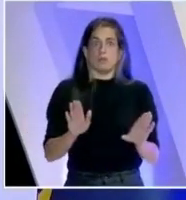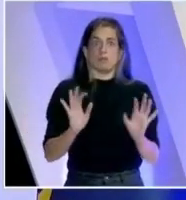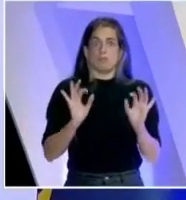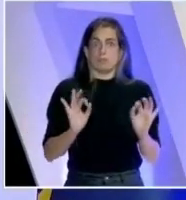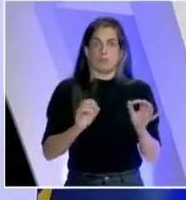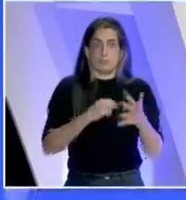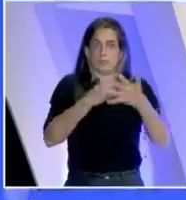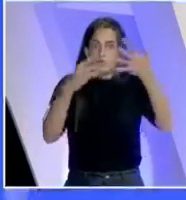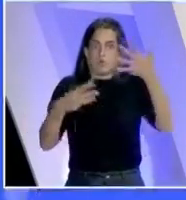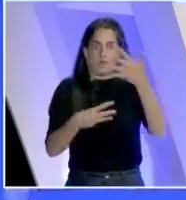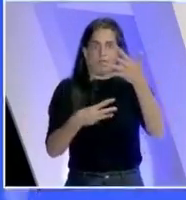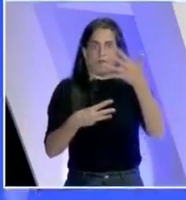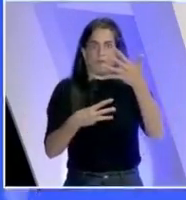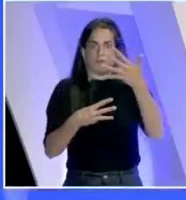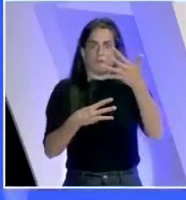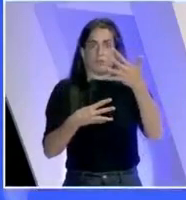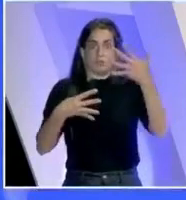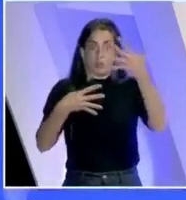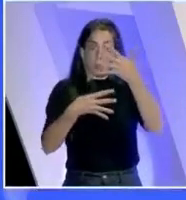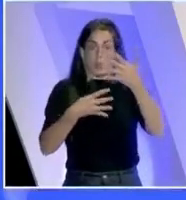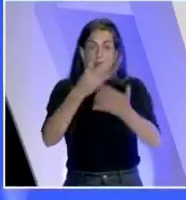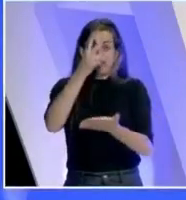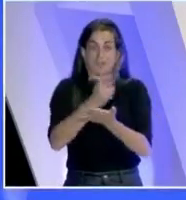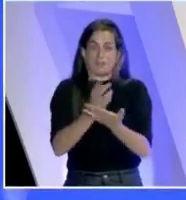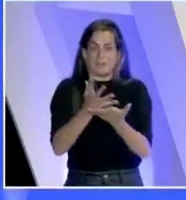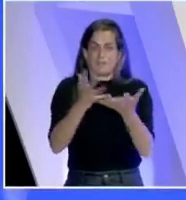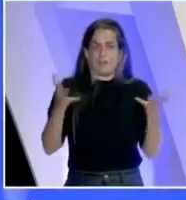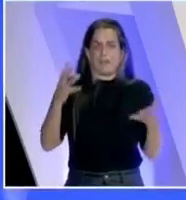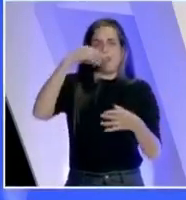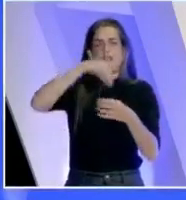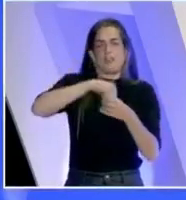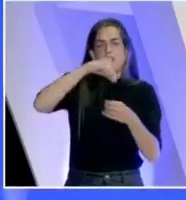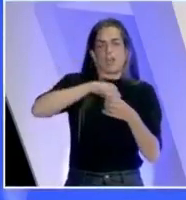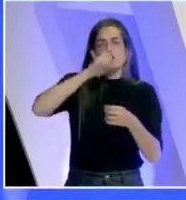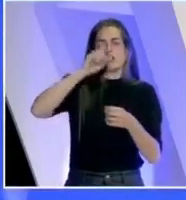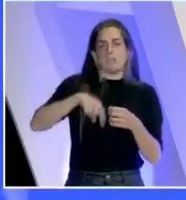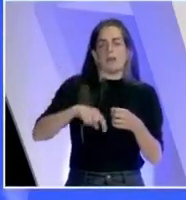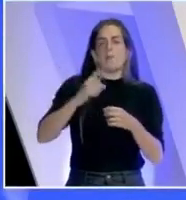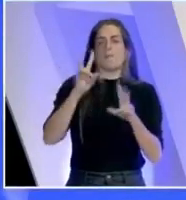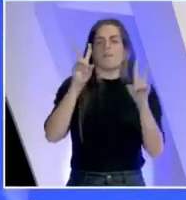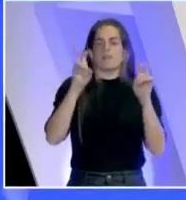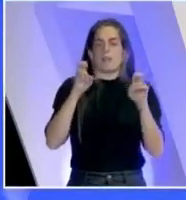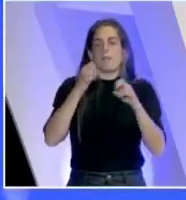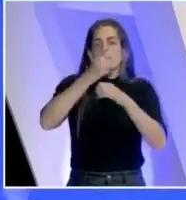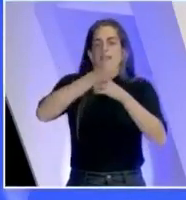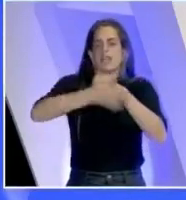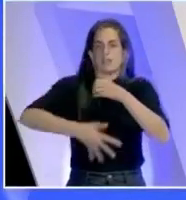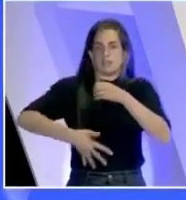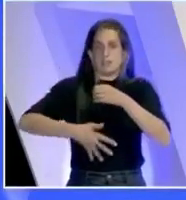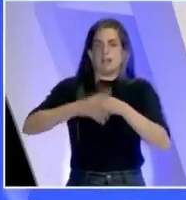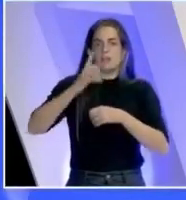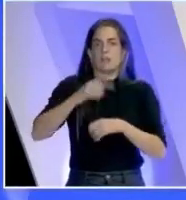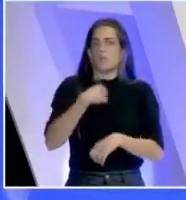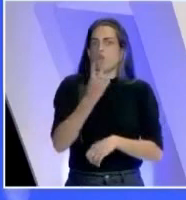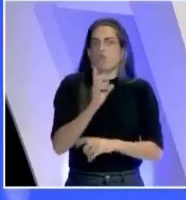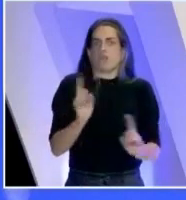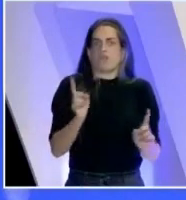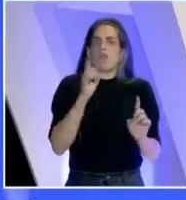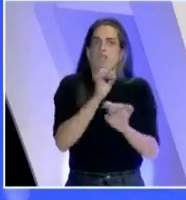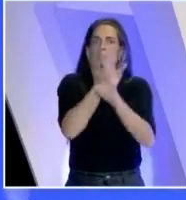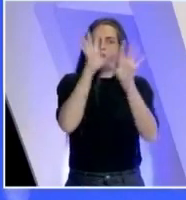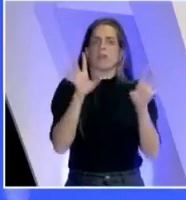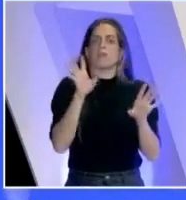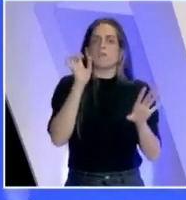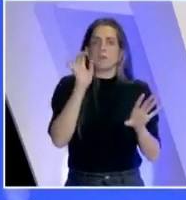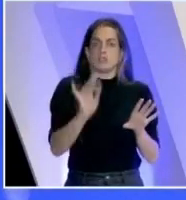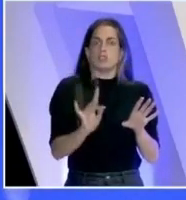Quiero advertir que estos nueve grandes desafíos incluyen también materias transversales, que aunque no se mencionan nominalmente, forman parte